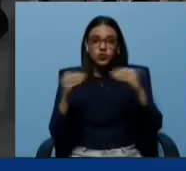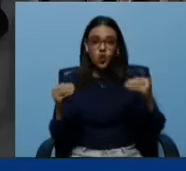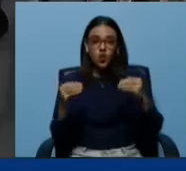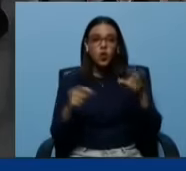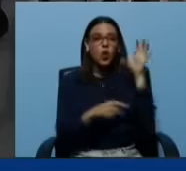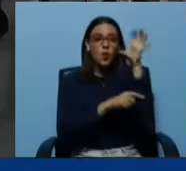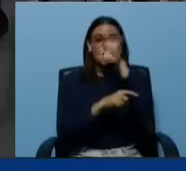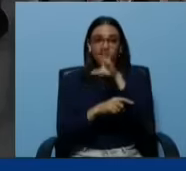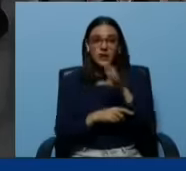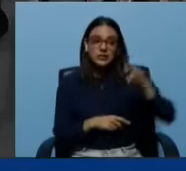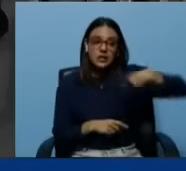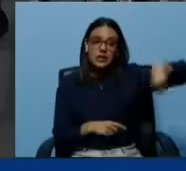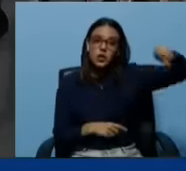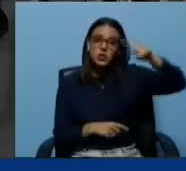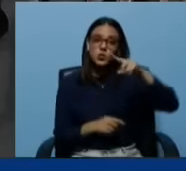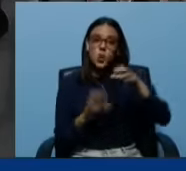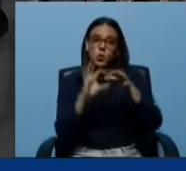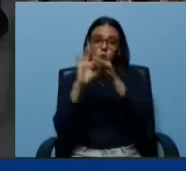Caribe,